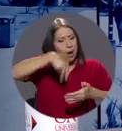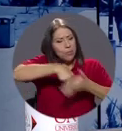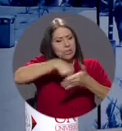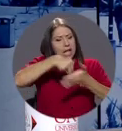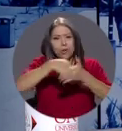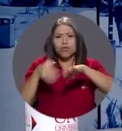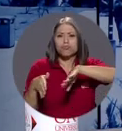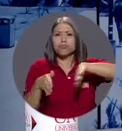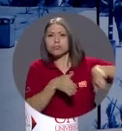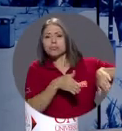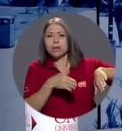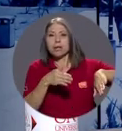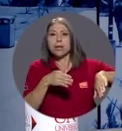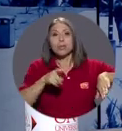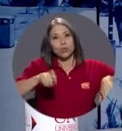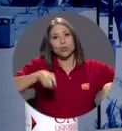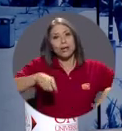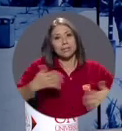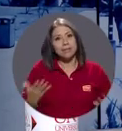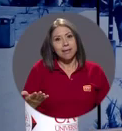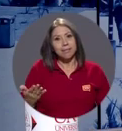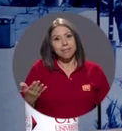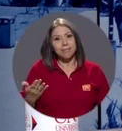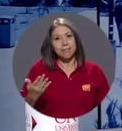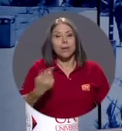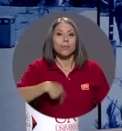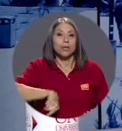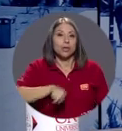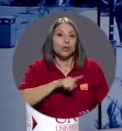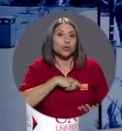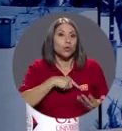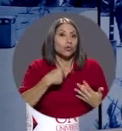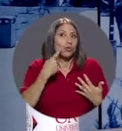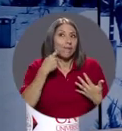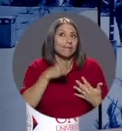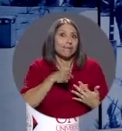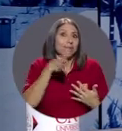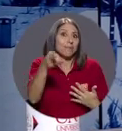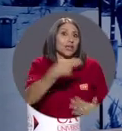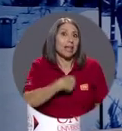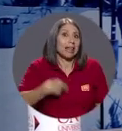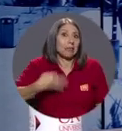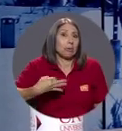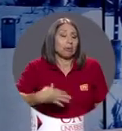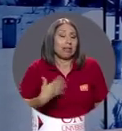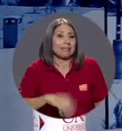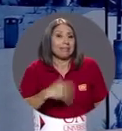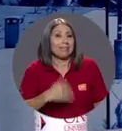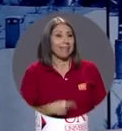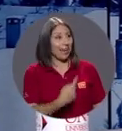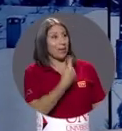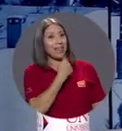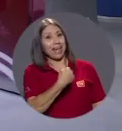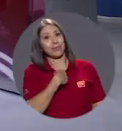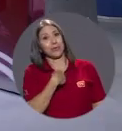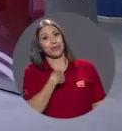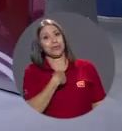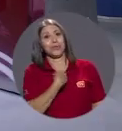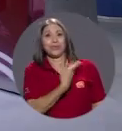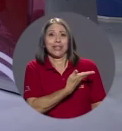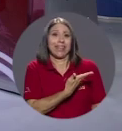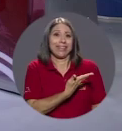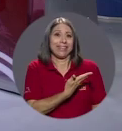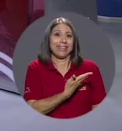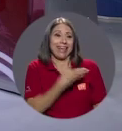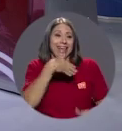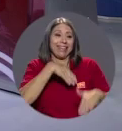vencer obstáculos porque en realidad es una necesidad, ¿verdad? Sí. Pues que vamos a Heredia todos los días. Que lo diga yo y usted.